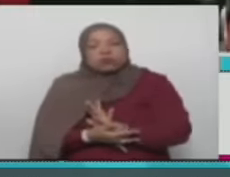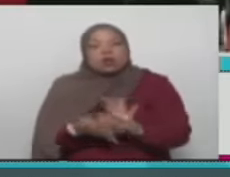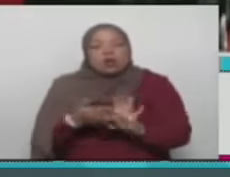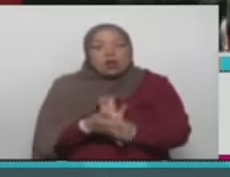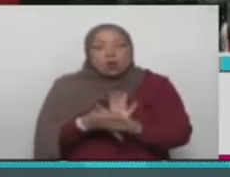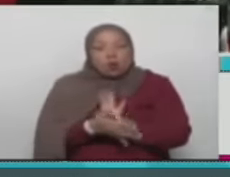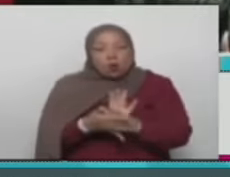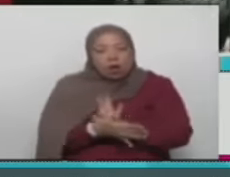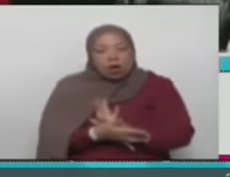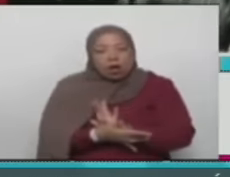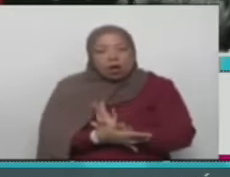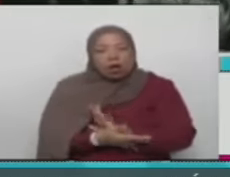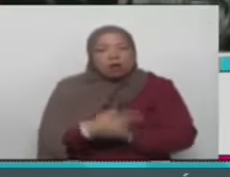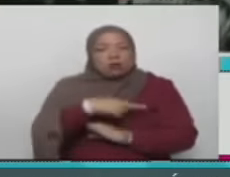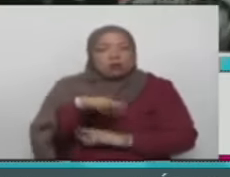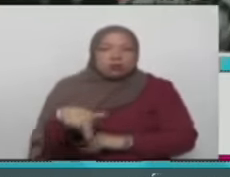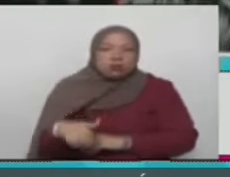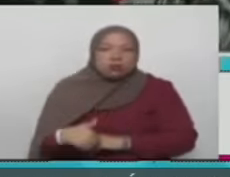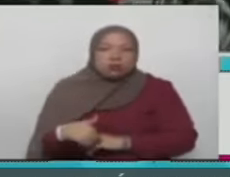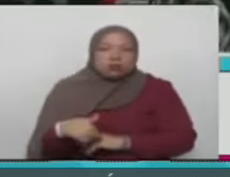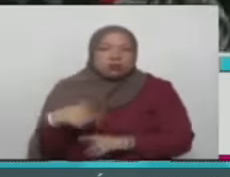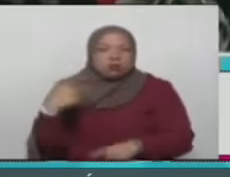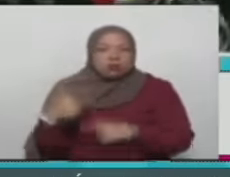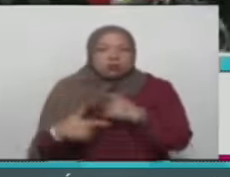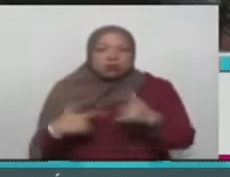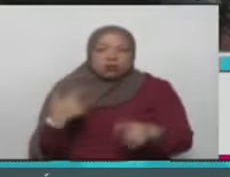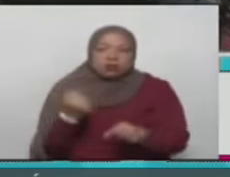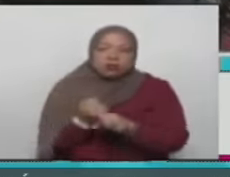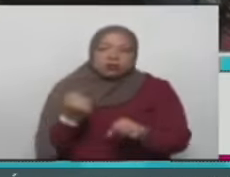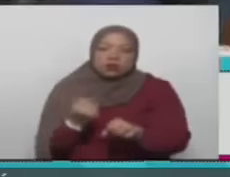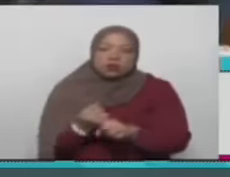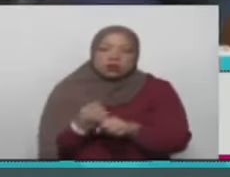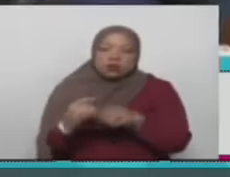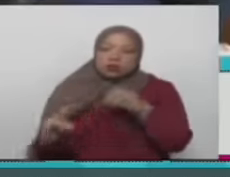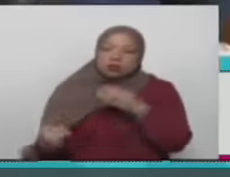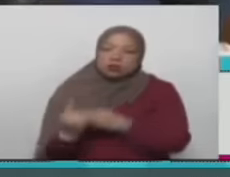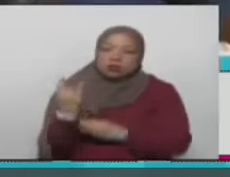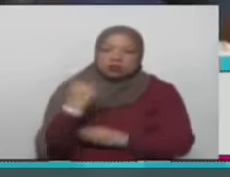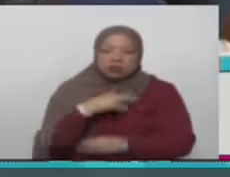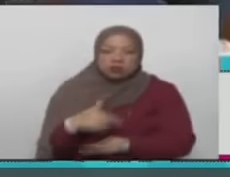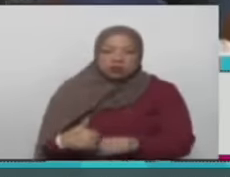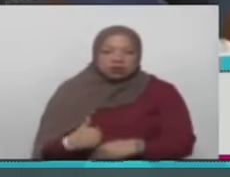traduce no solamente una actitud de desacato,